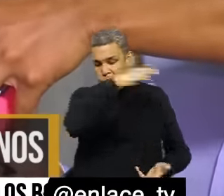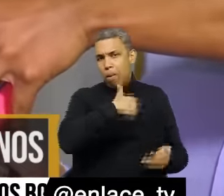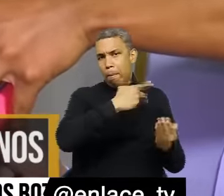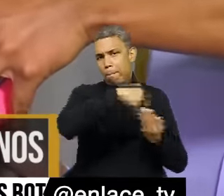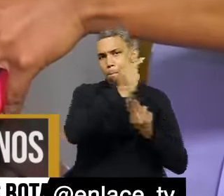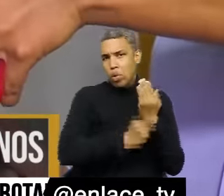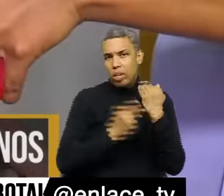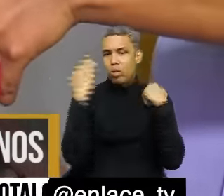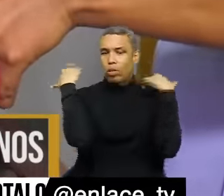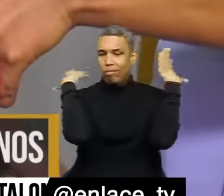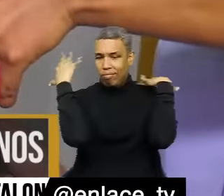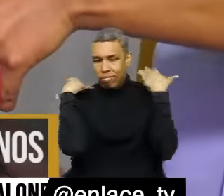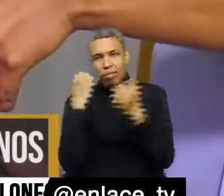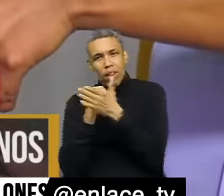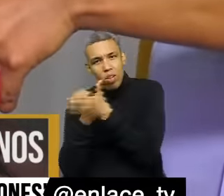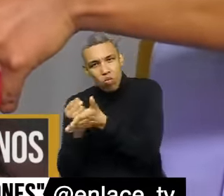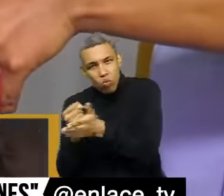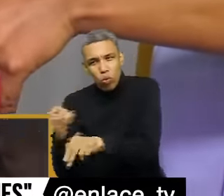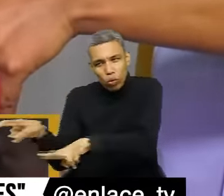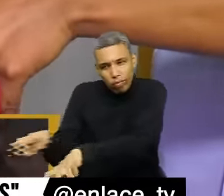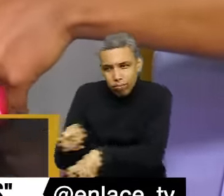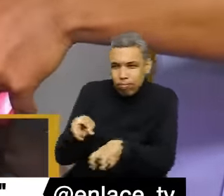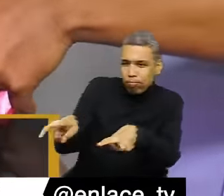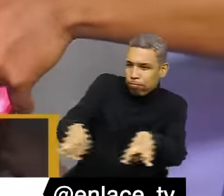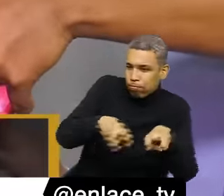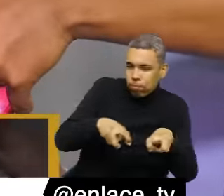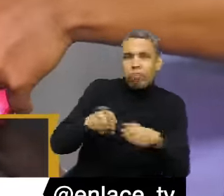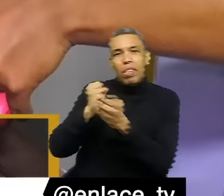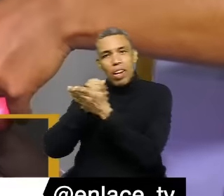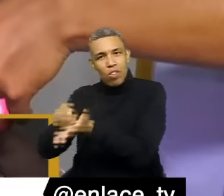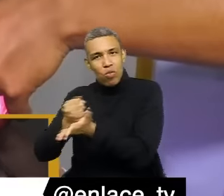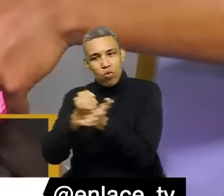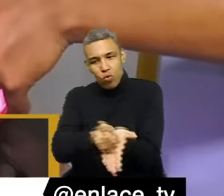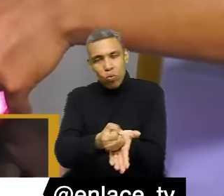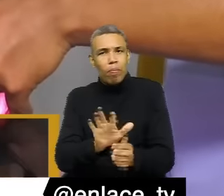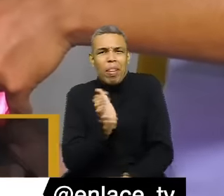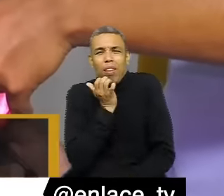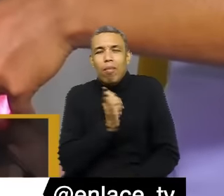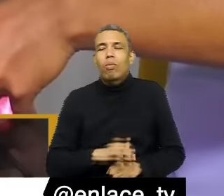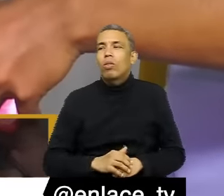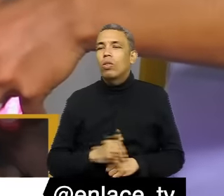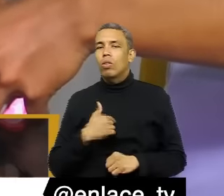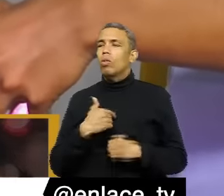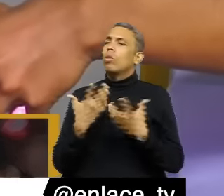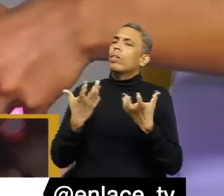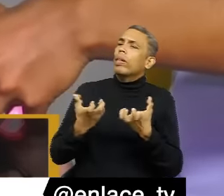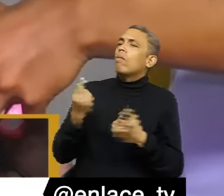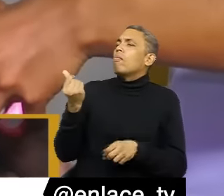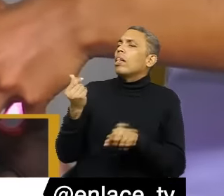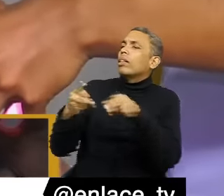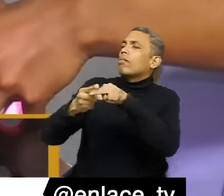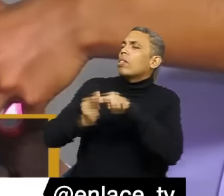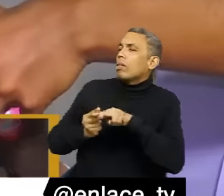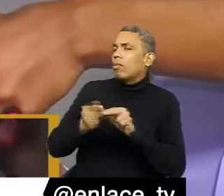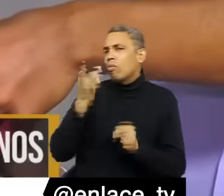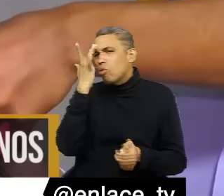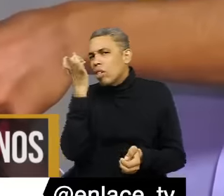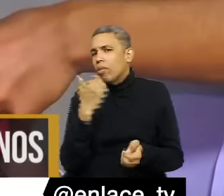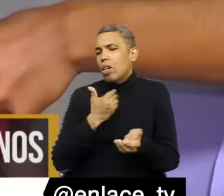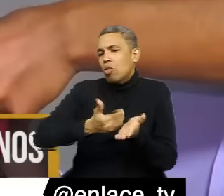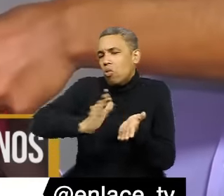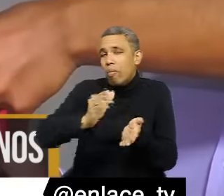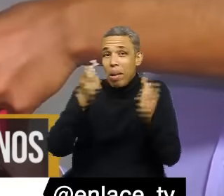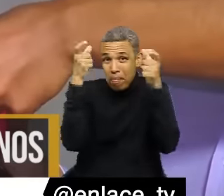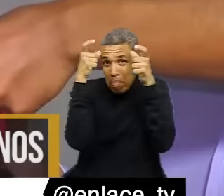del sector agropecuario, de campo, comprar una vaca o dos vacas, de sembrar plátano, de